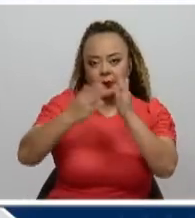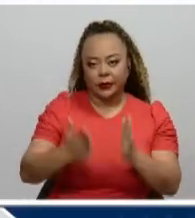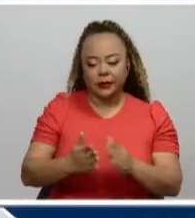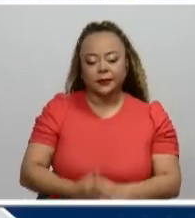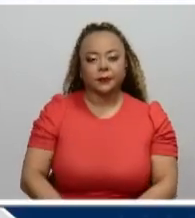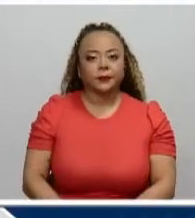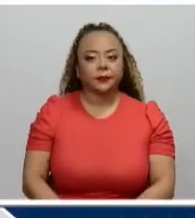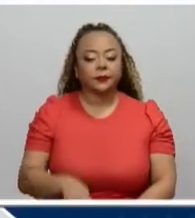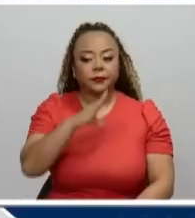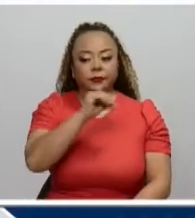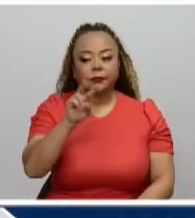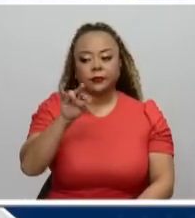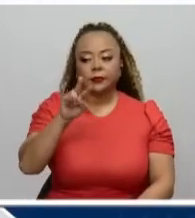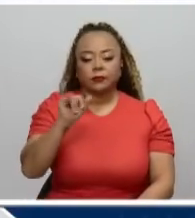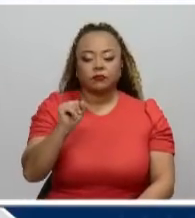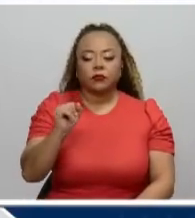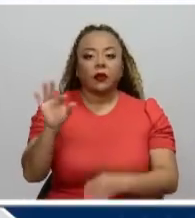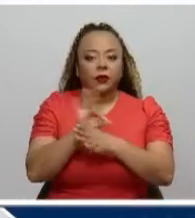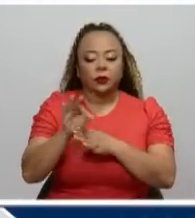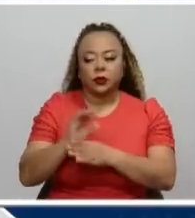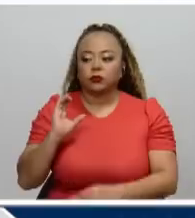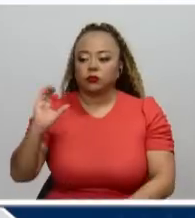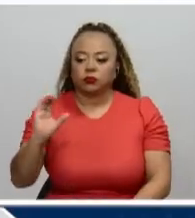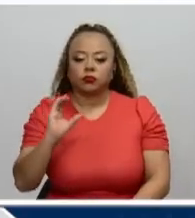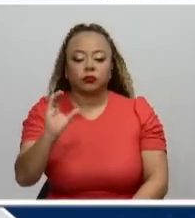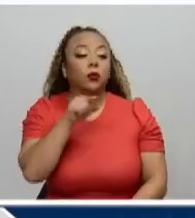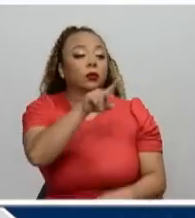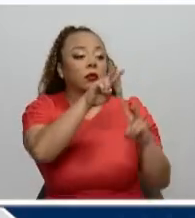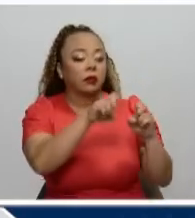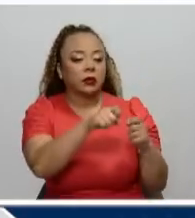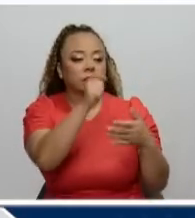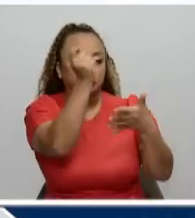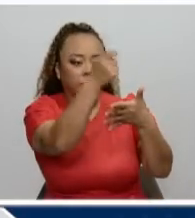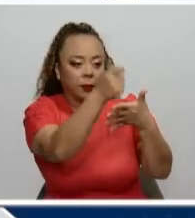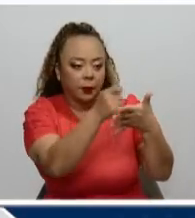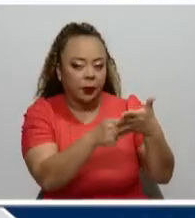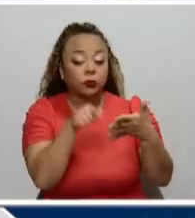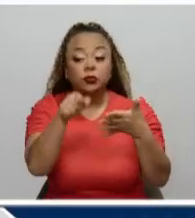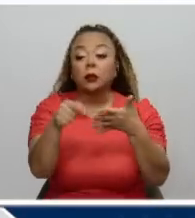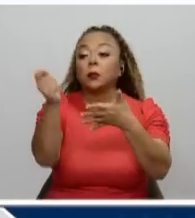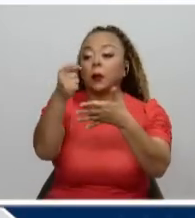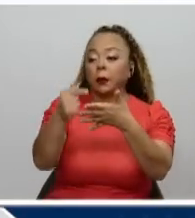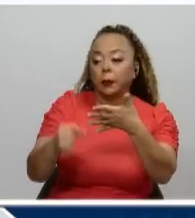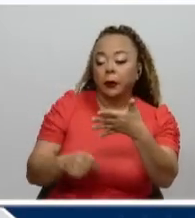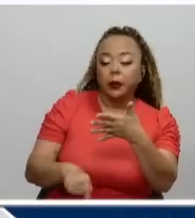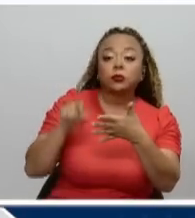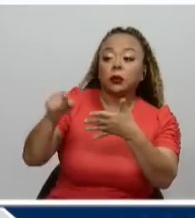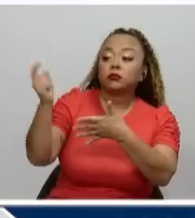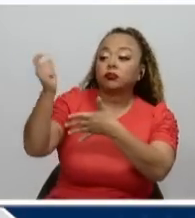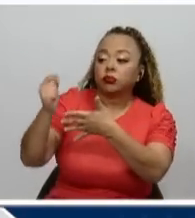y viva repartió funciones usted revisa este Cristian usted revisa este